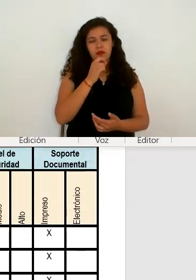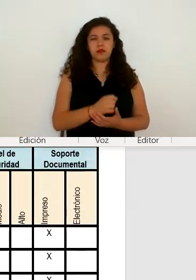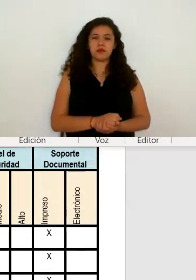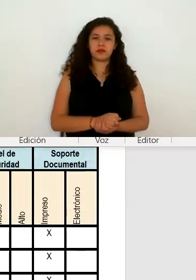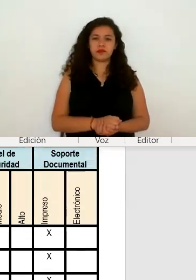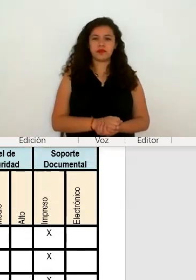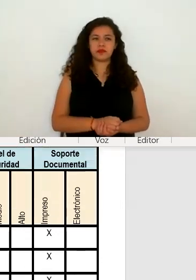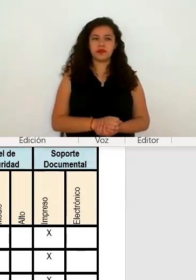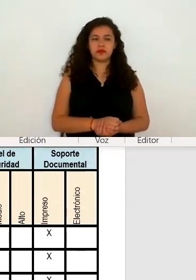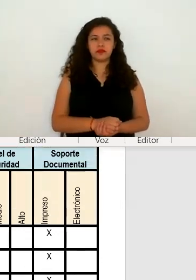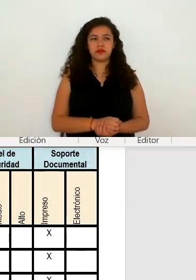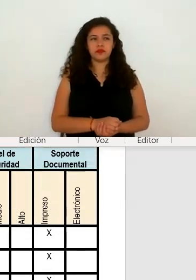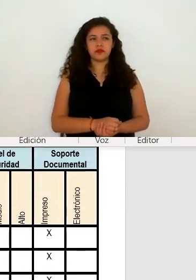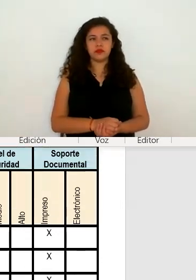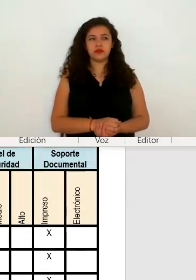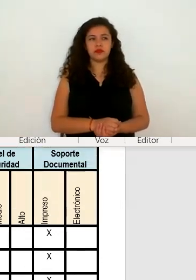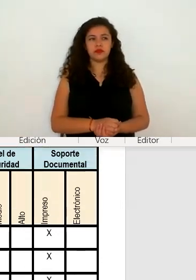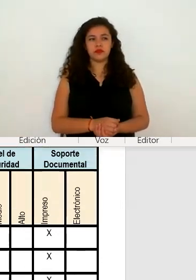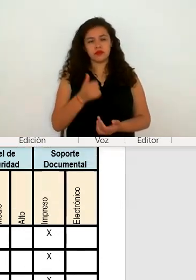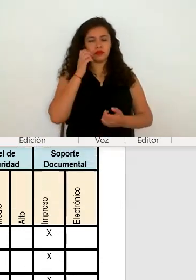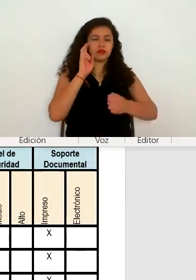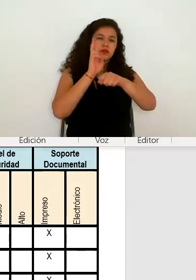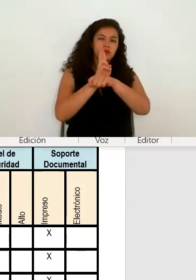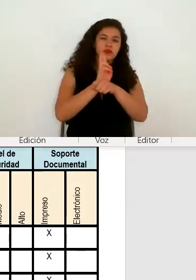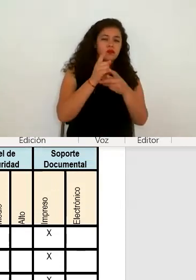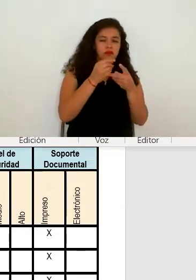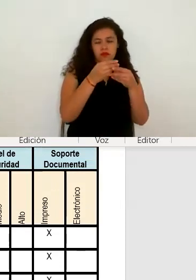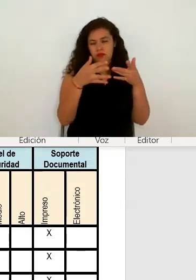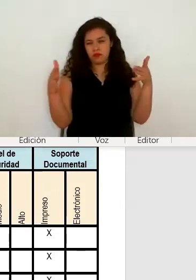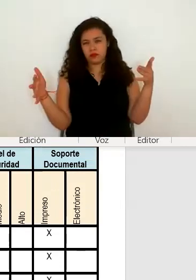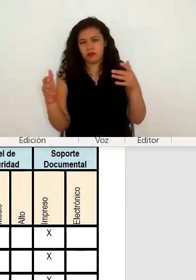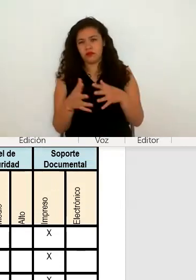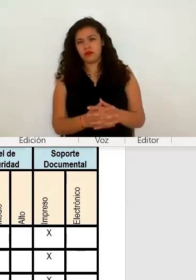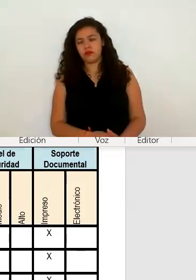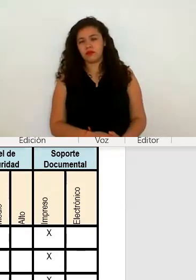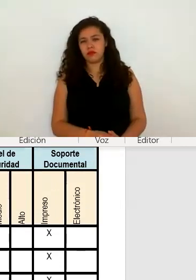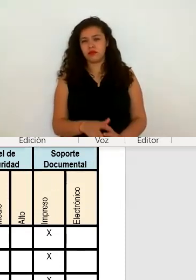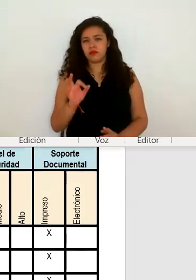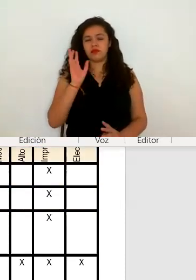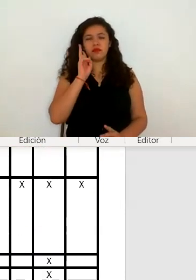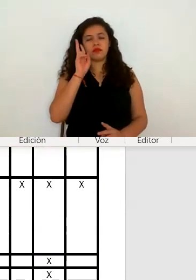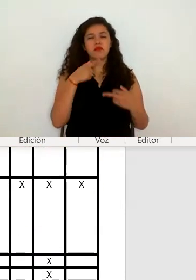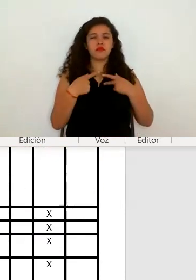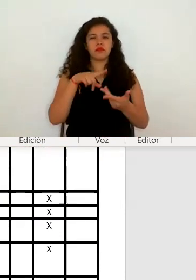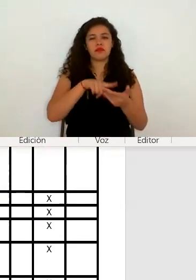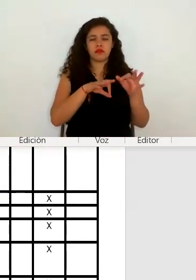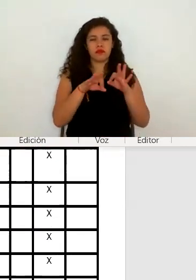las auditorías y demás. Vamos a ver si hay cosas de personal, que es el expediente de